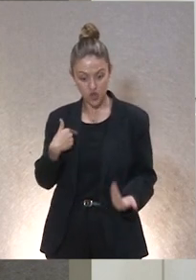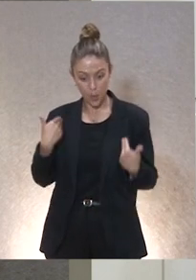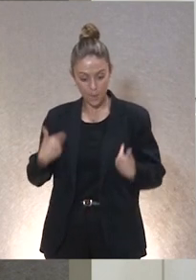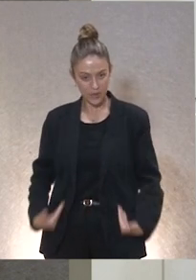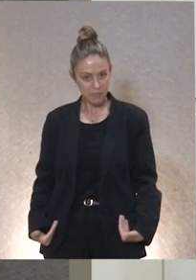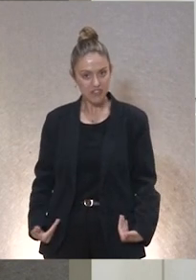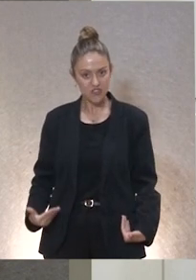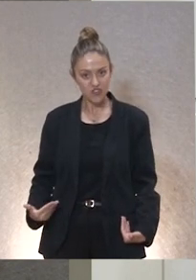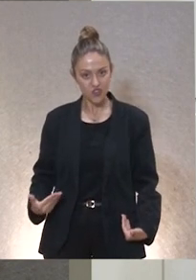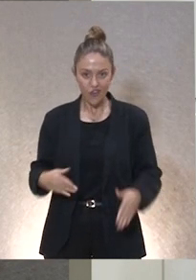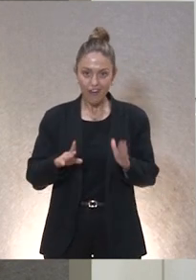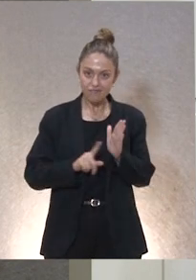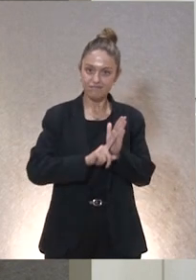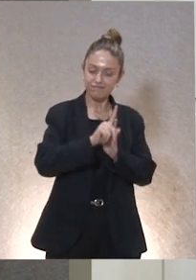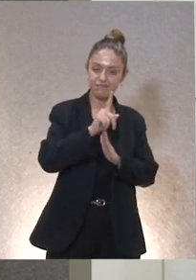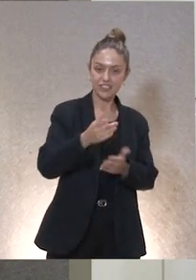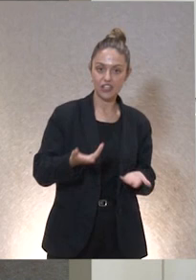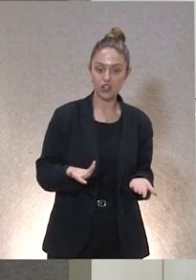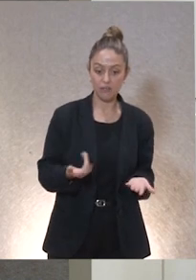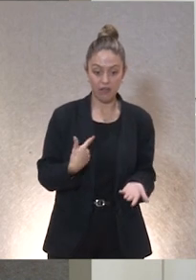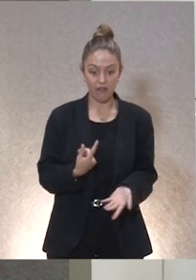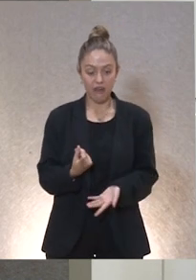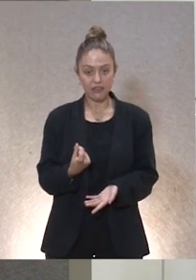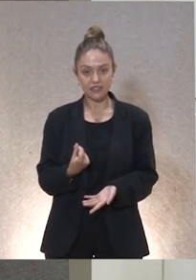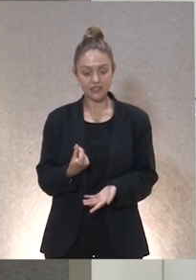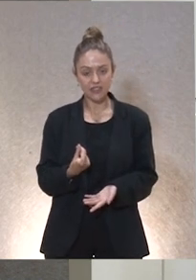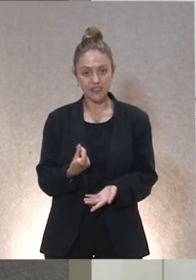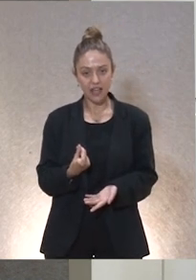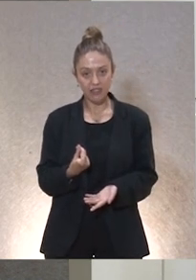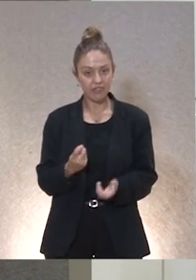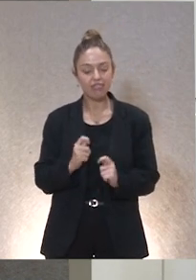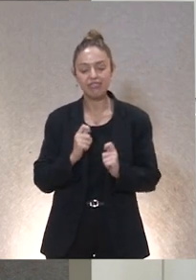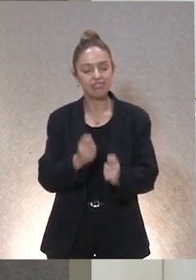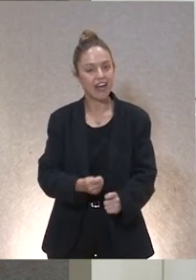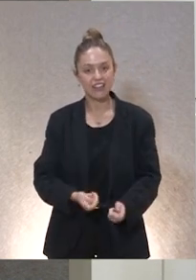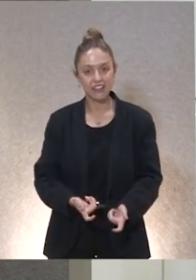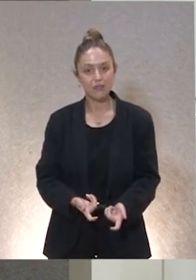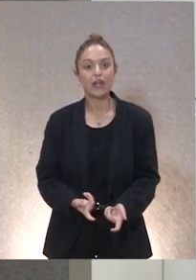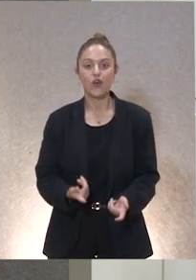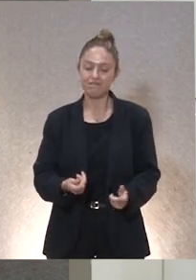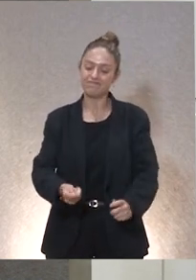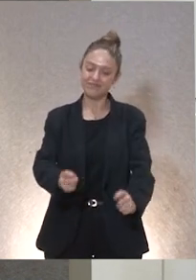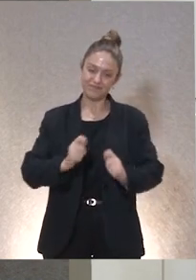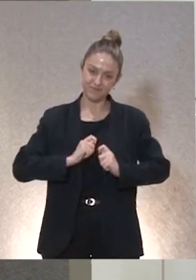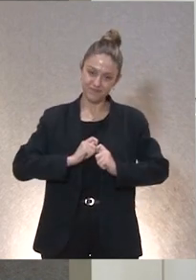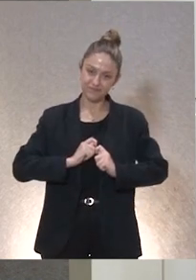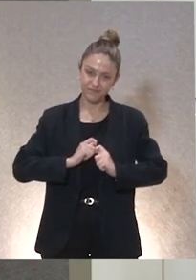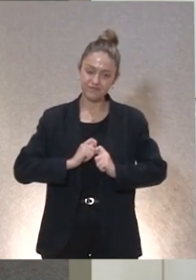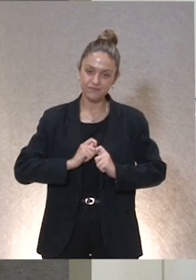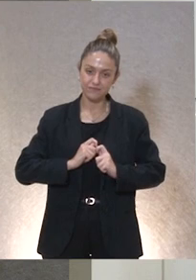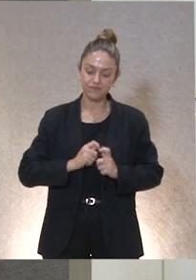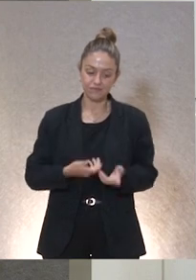persona hay una necesidad de dar pero también recibir es lo que